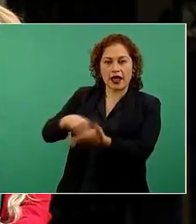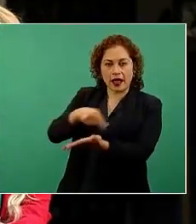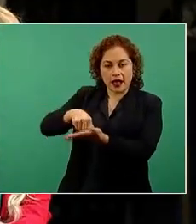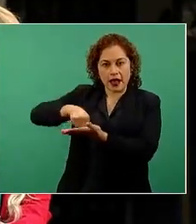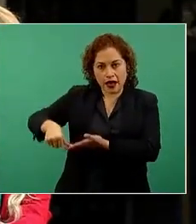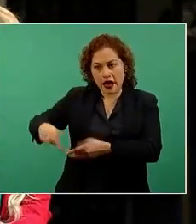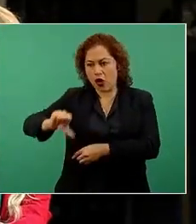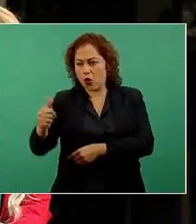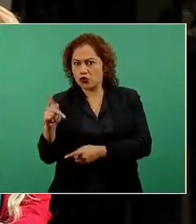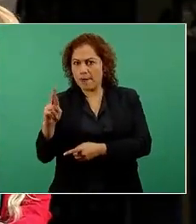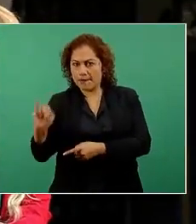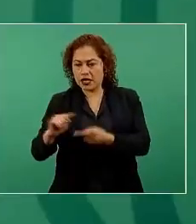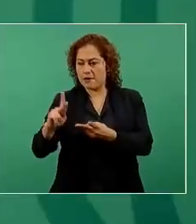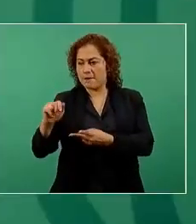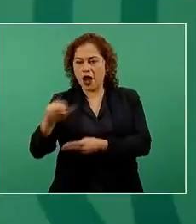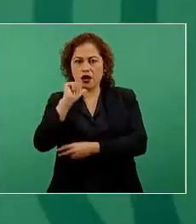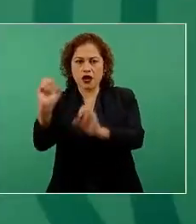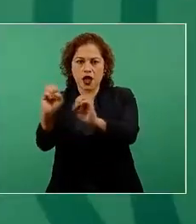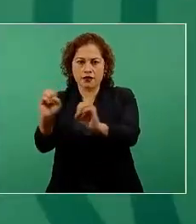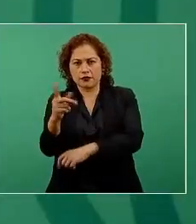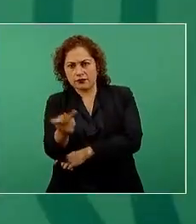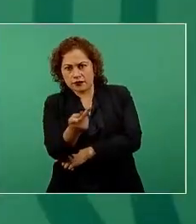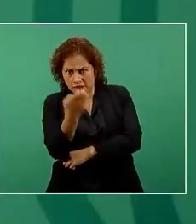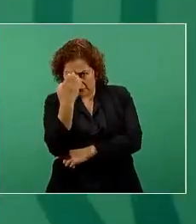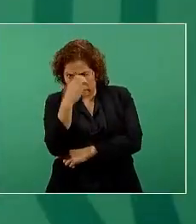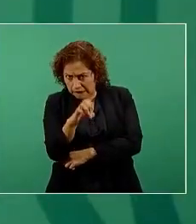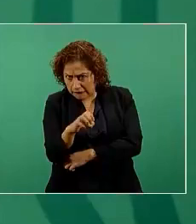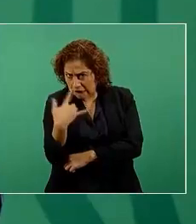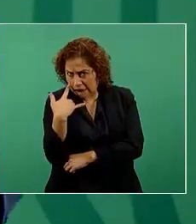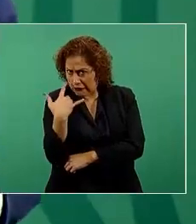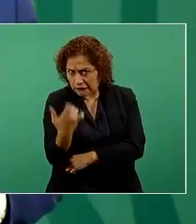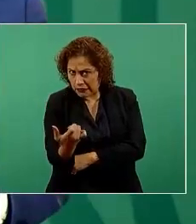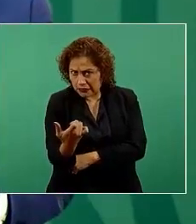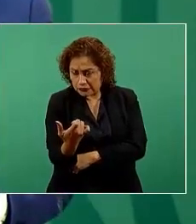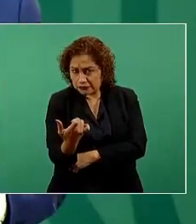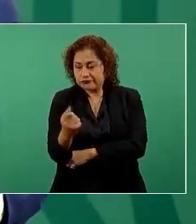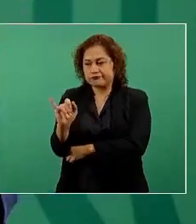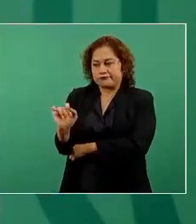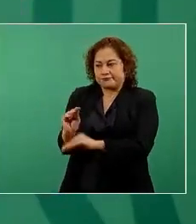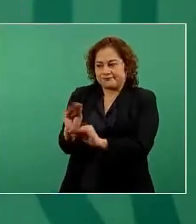para el PRD. ¿No es extraño? Sí, es extraño. Porque antes no lo hacían.